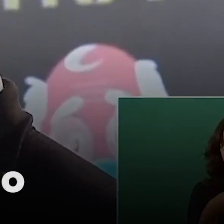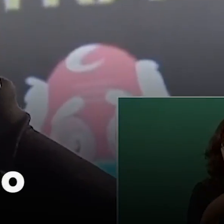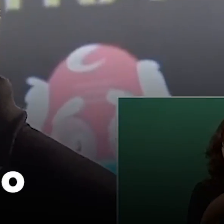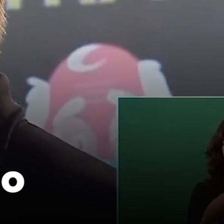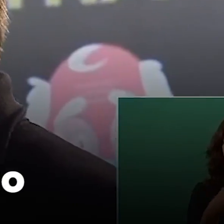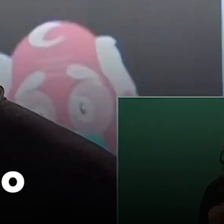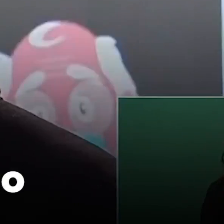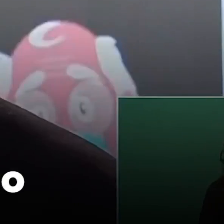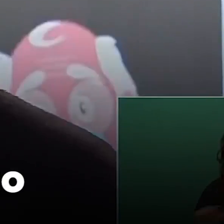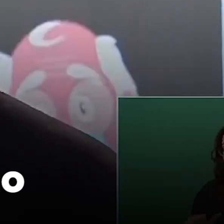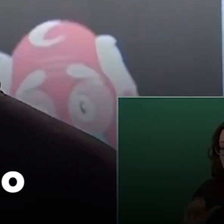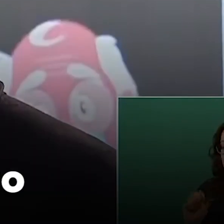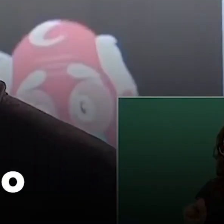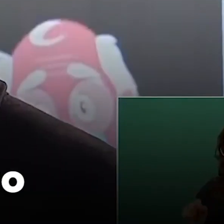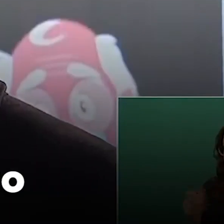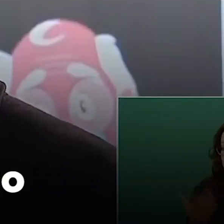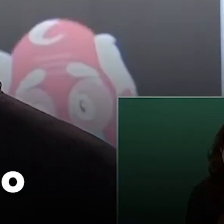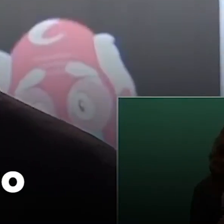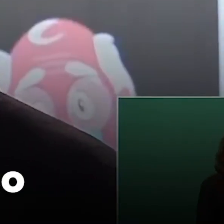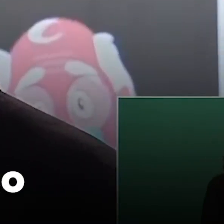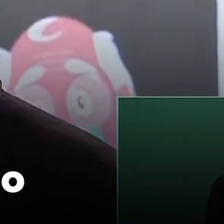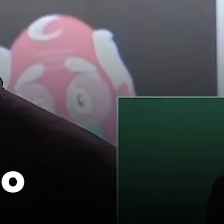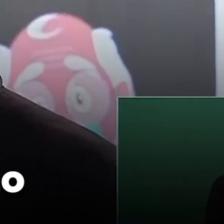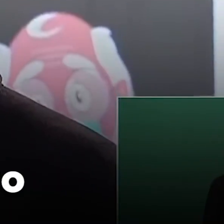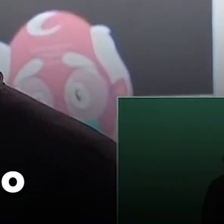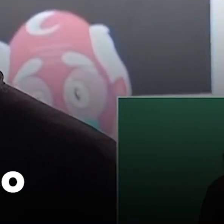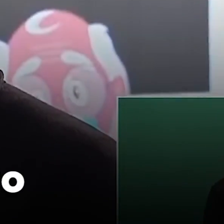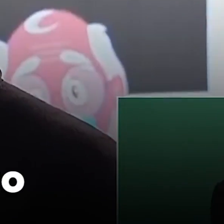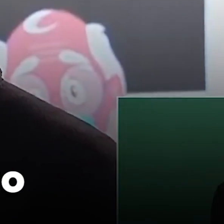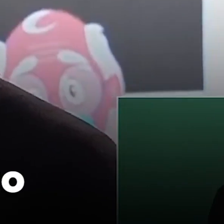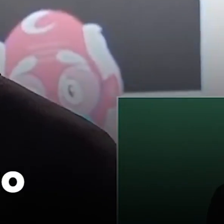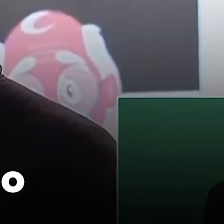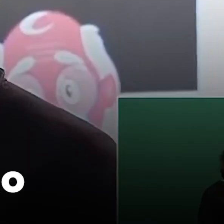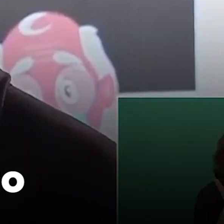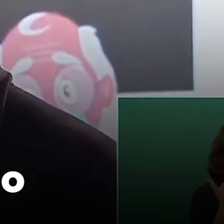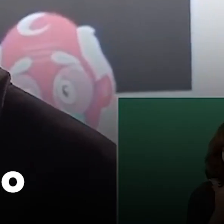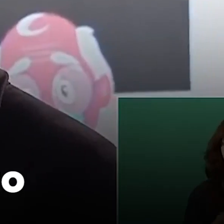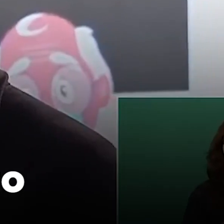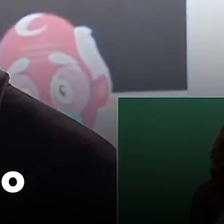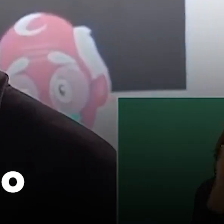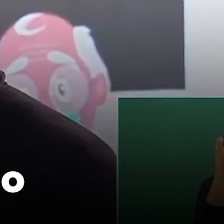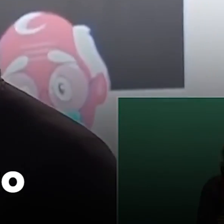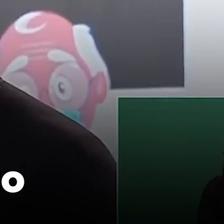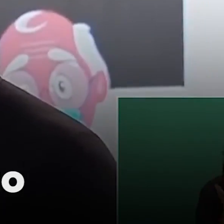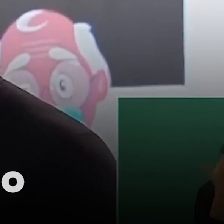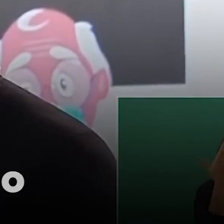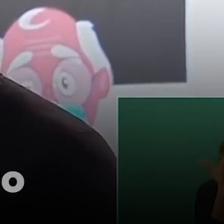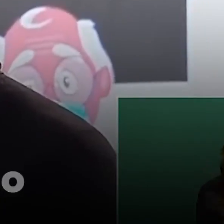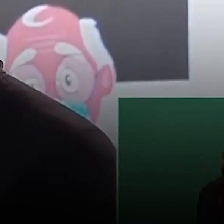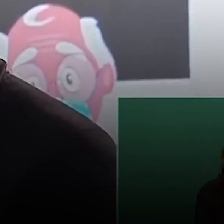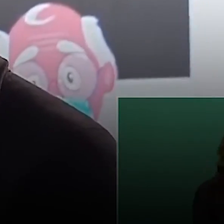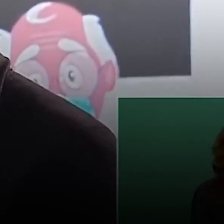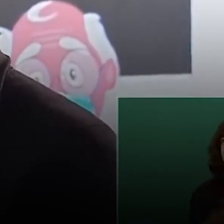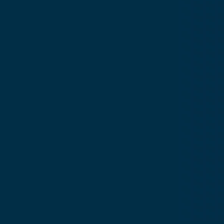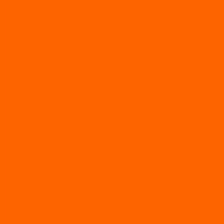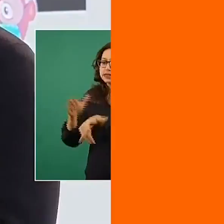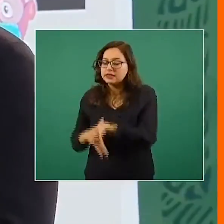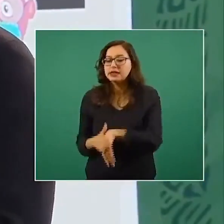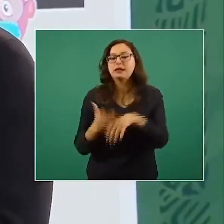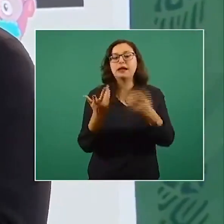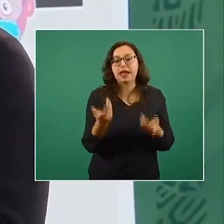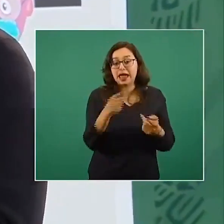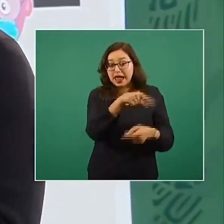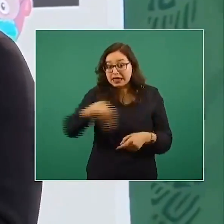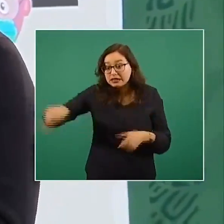las etapas. Y estamos pidiendo, anunciando y abriendo esta página de registro,